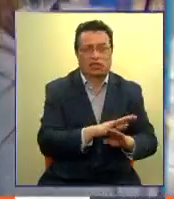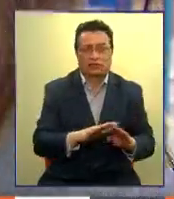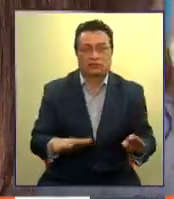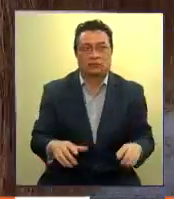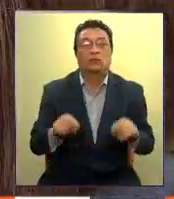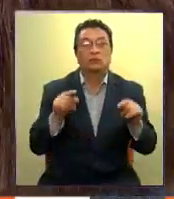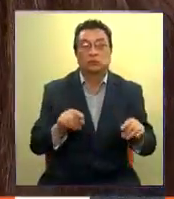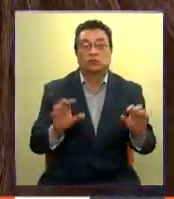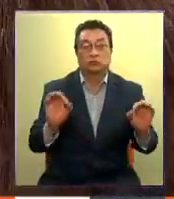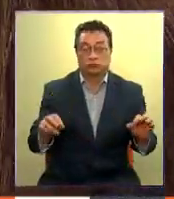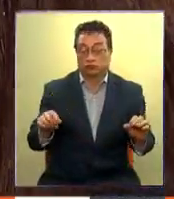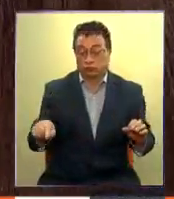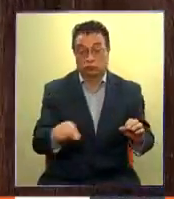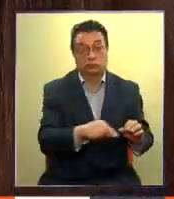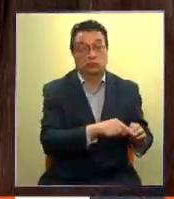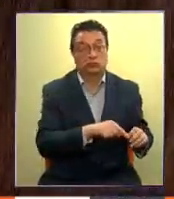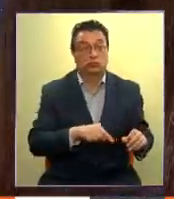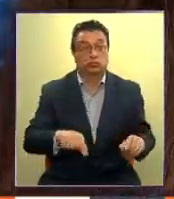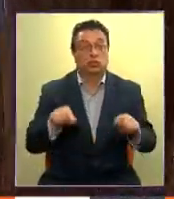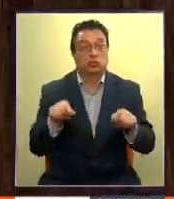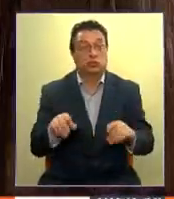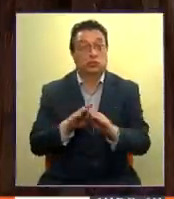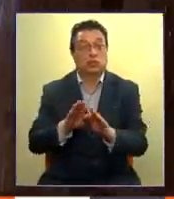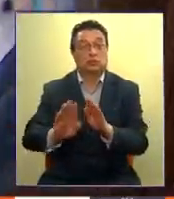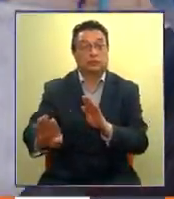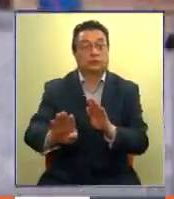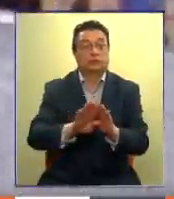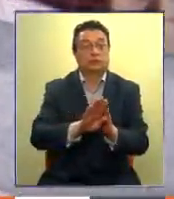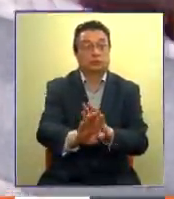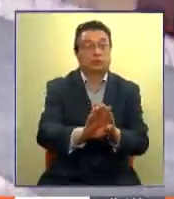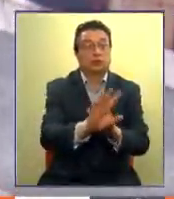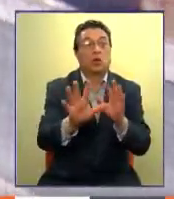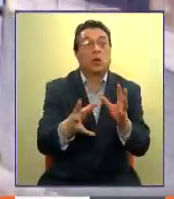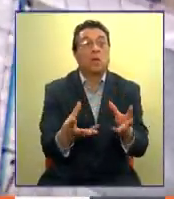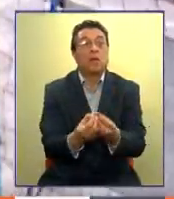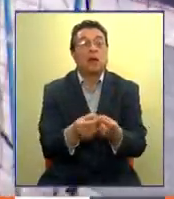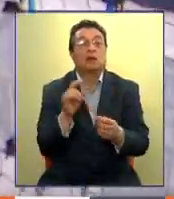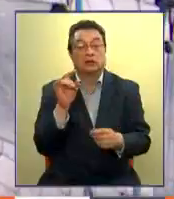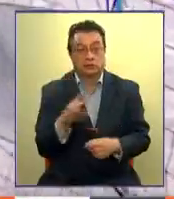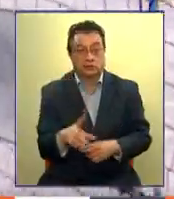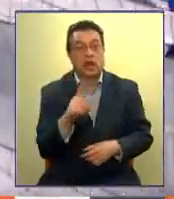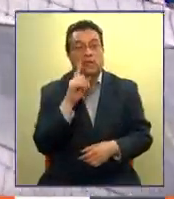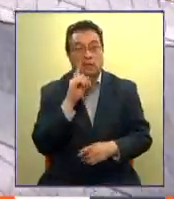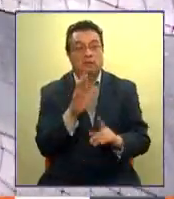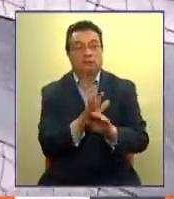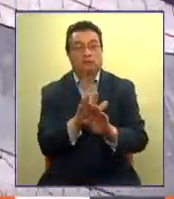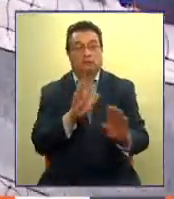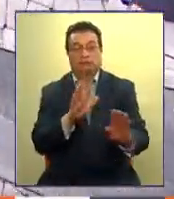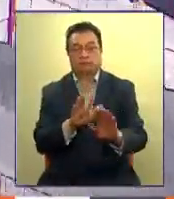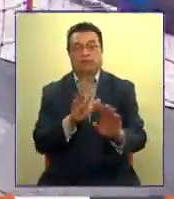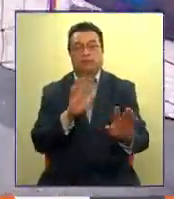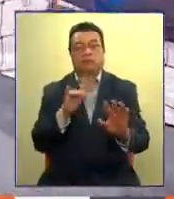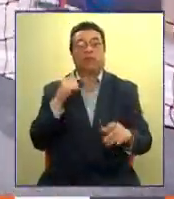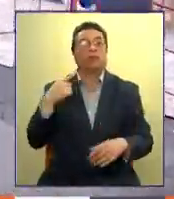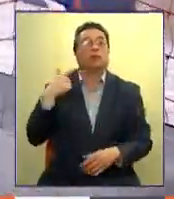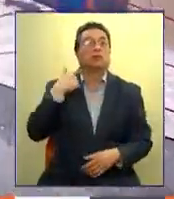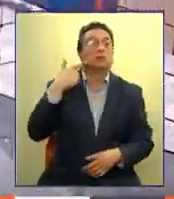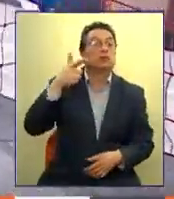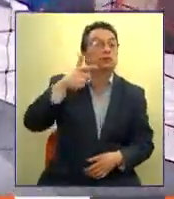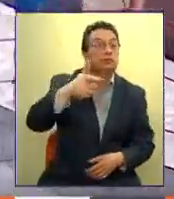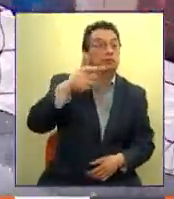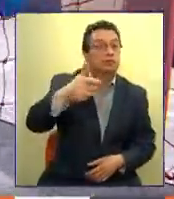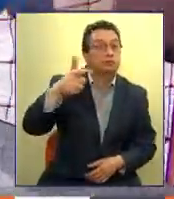marcado, entonces ahí tienen para la separación. Si hubiera más gente, sabrían que hay que ponerse a esa distancia. Y la temperatura la estaba tomando